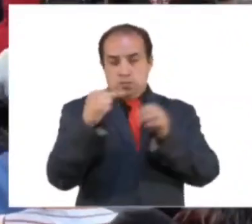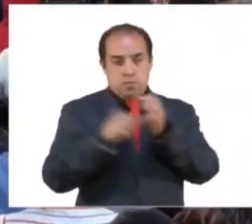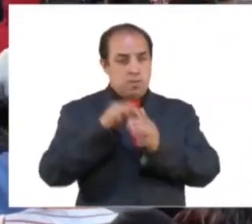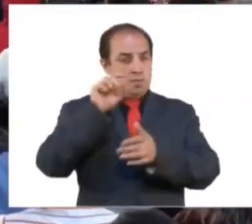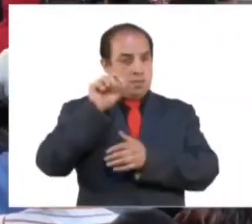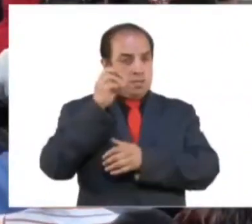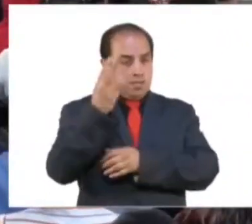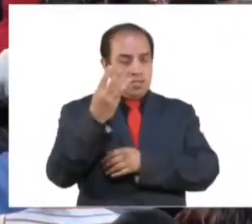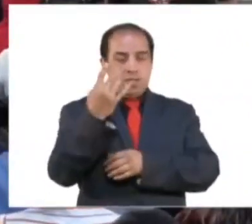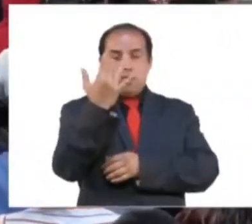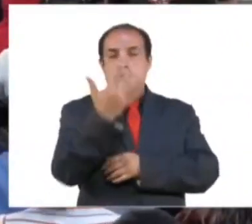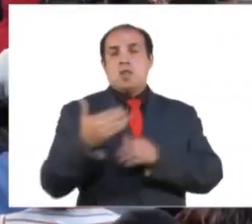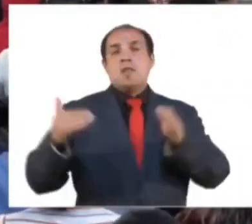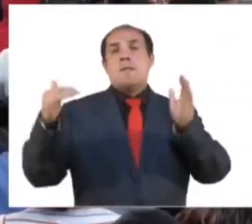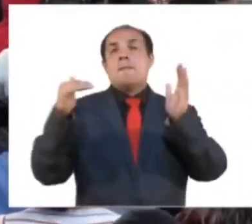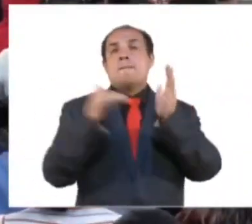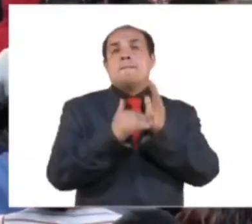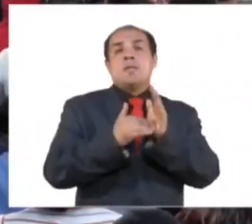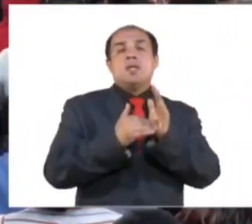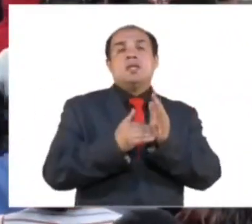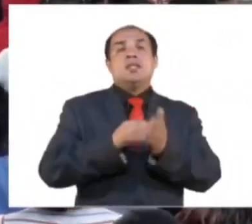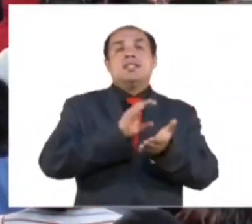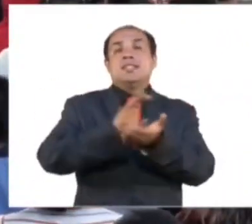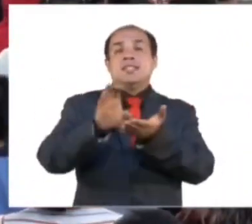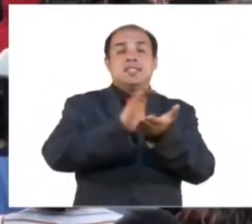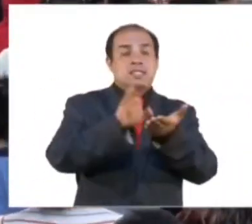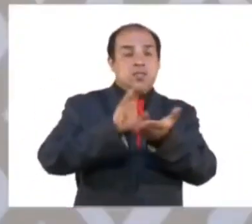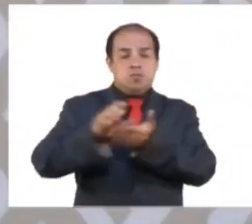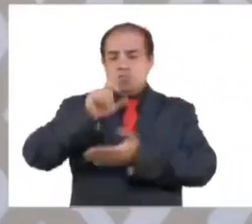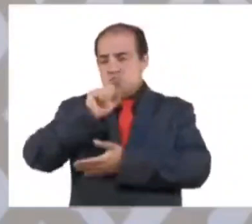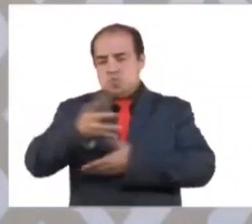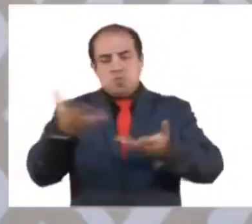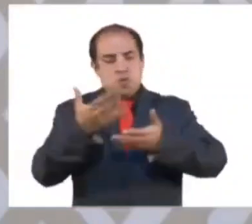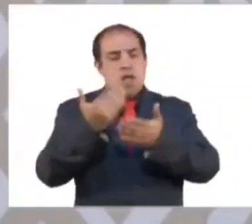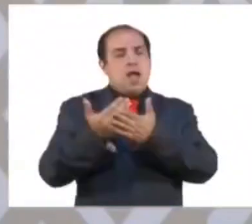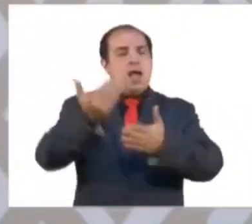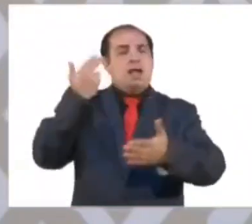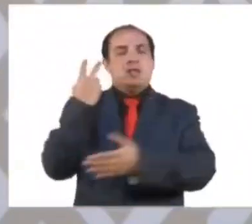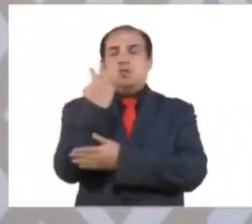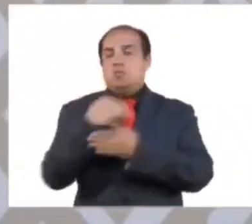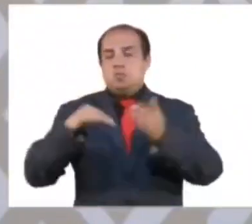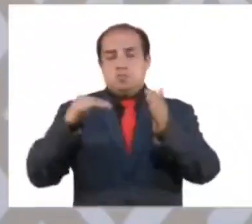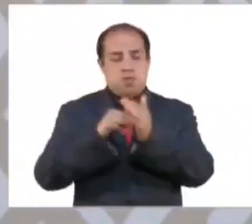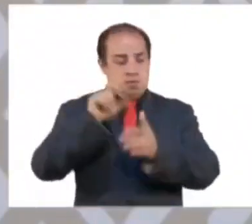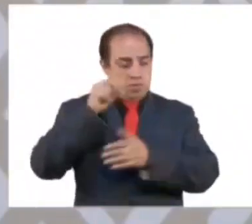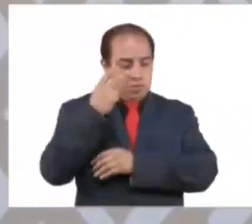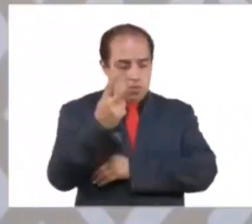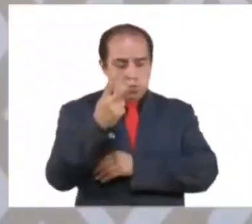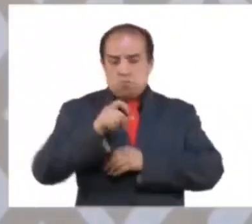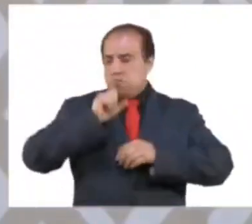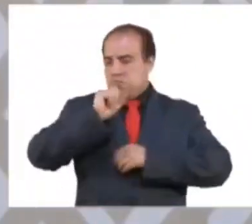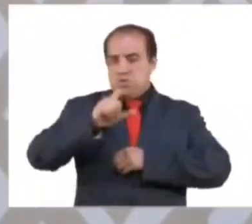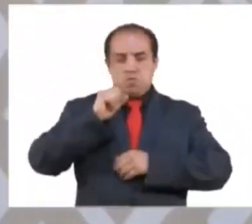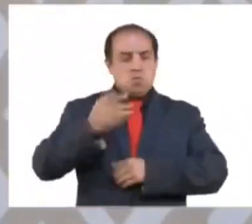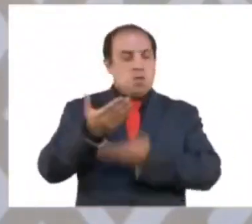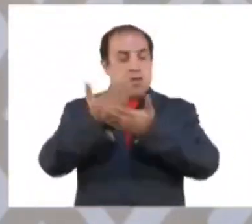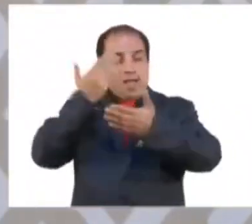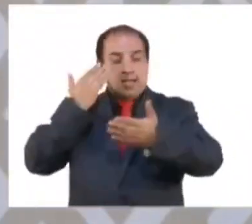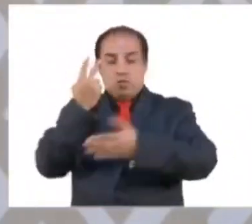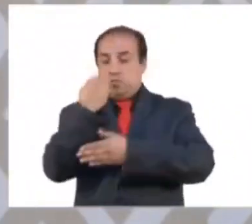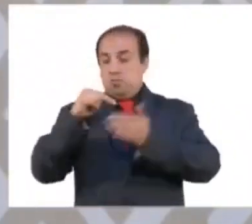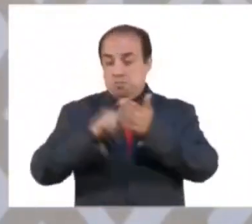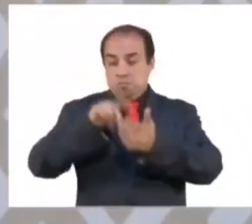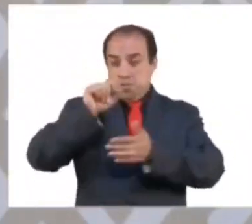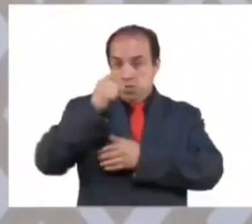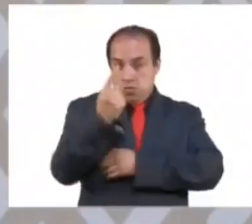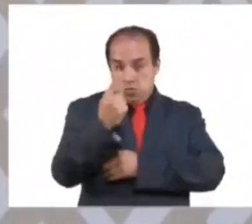2023 50,000 créditos. Lo mismo se hizo en 2022, lo mismo se hizo en 2021.